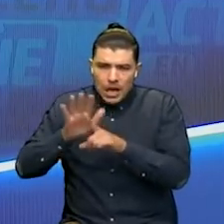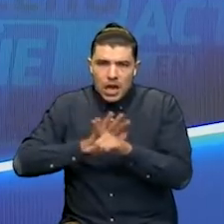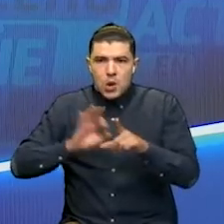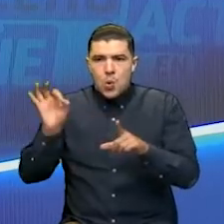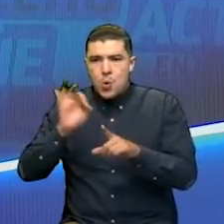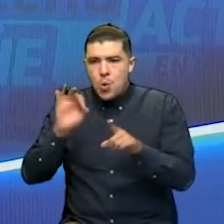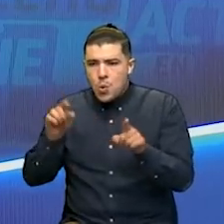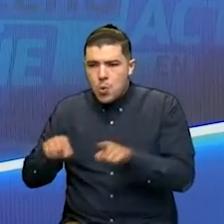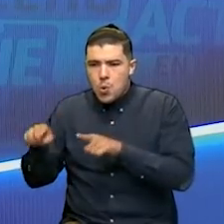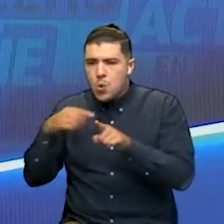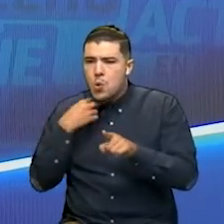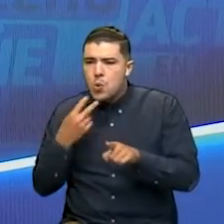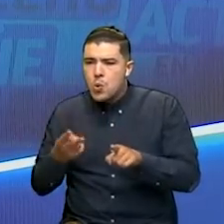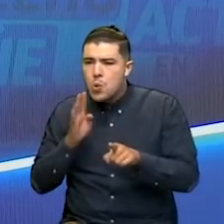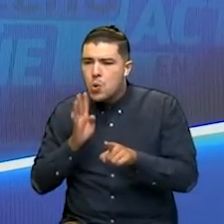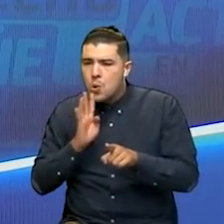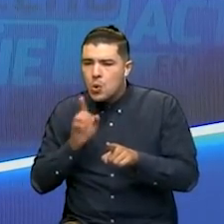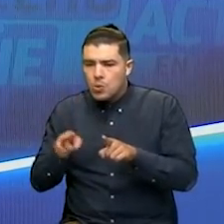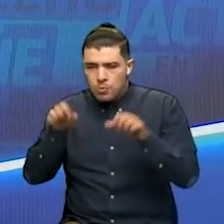línea en WhatsApp